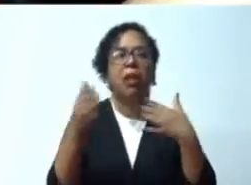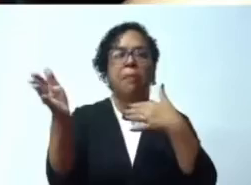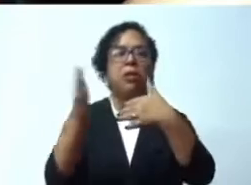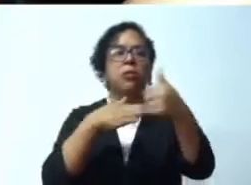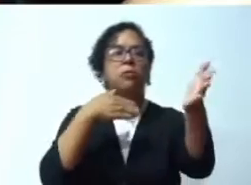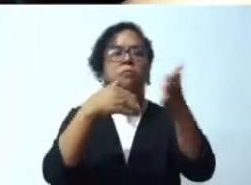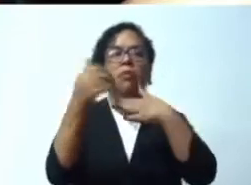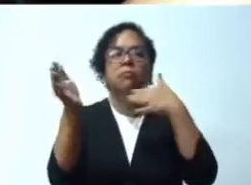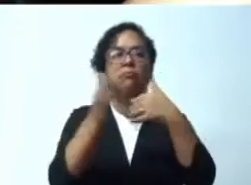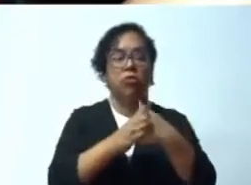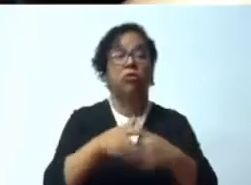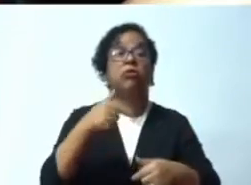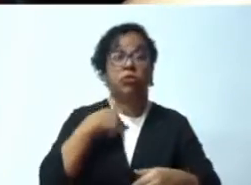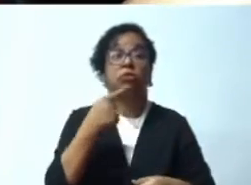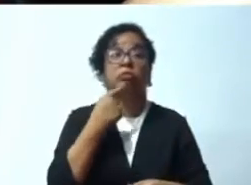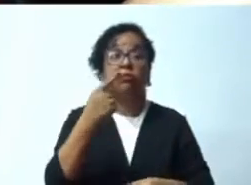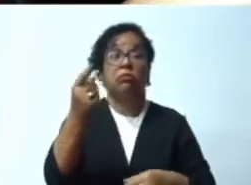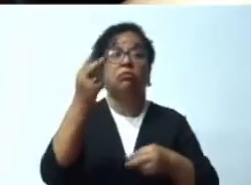el señor